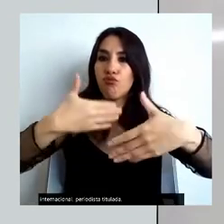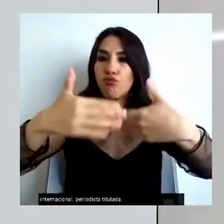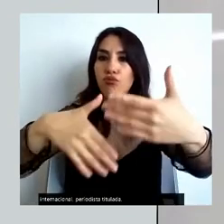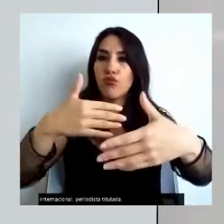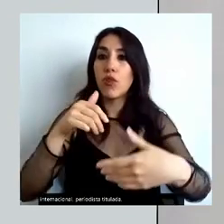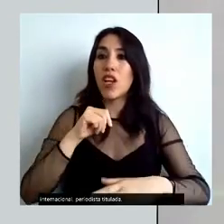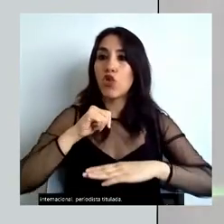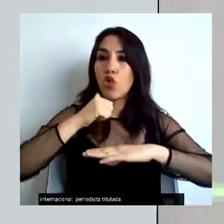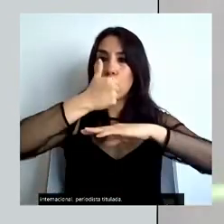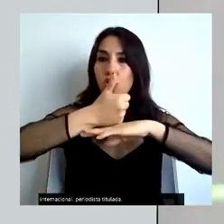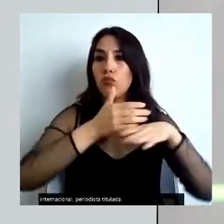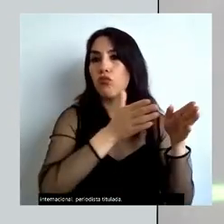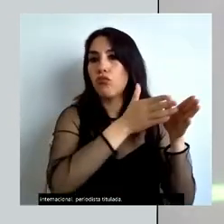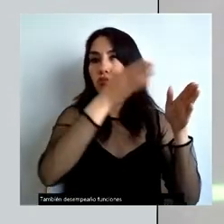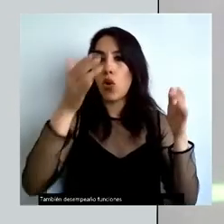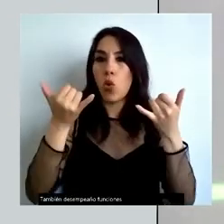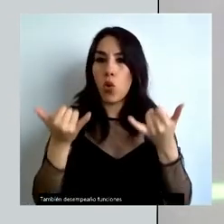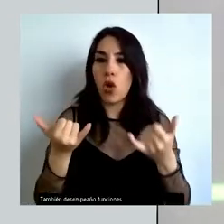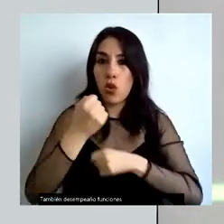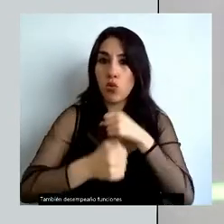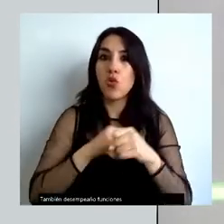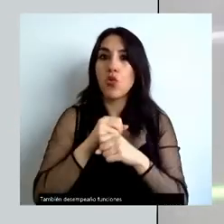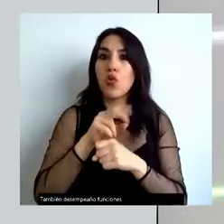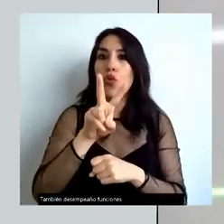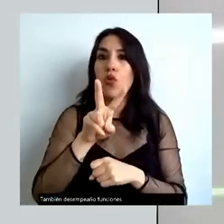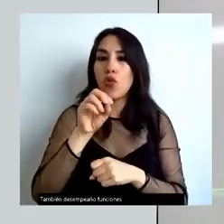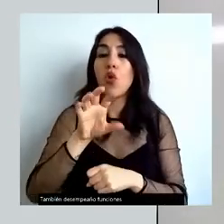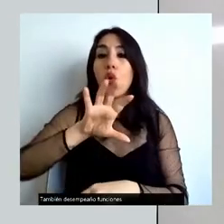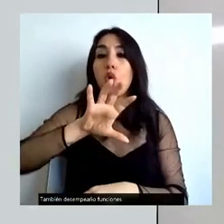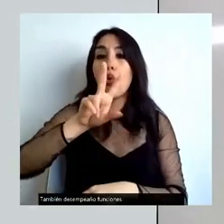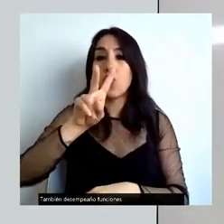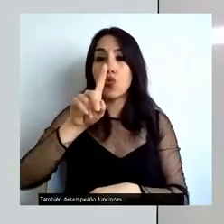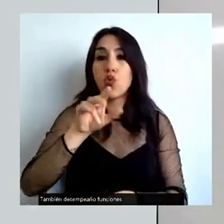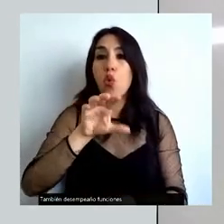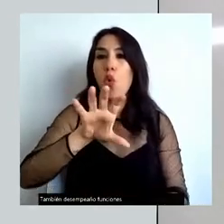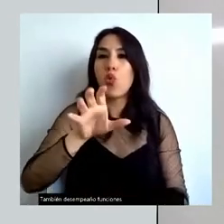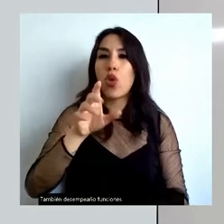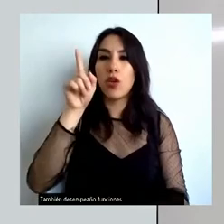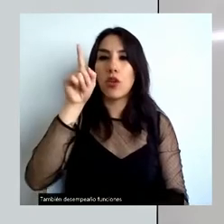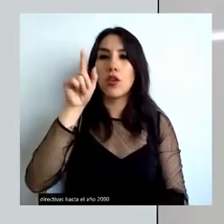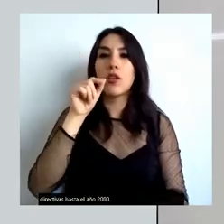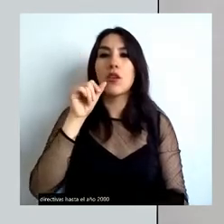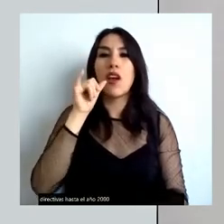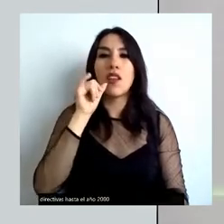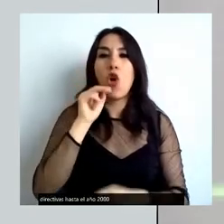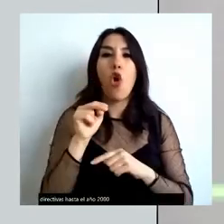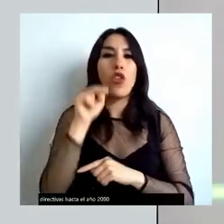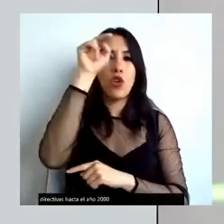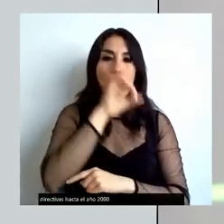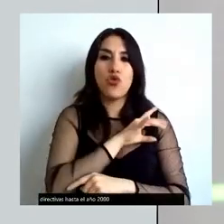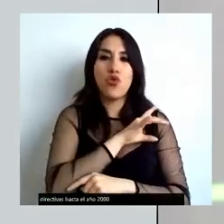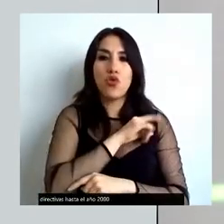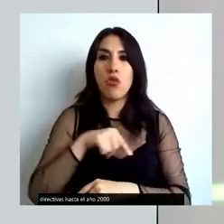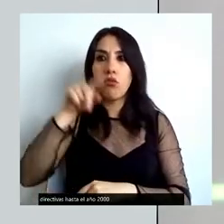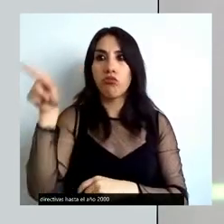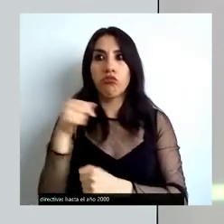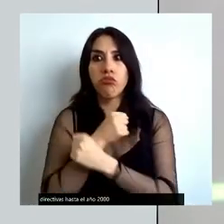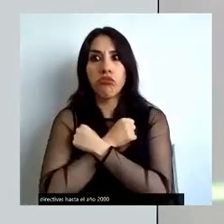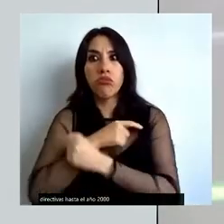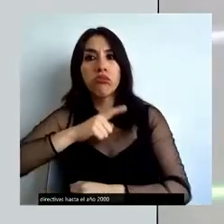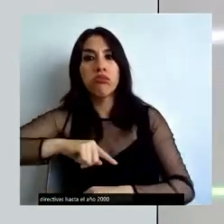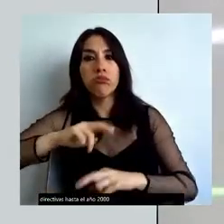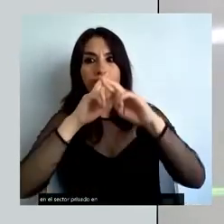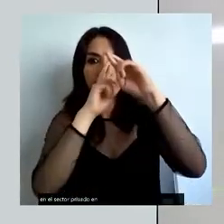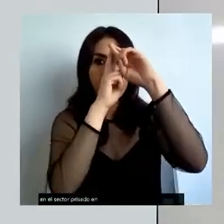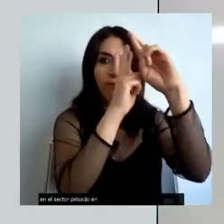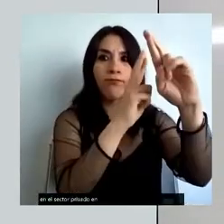Italia. Para nosotros es un verdadero honor contar con su presencia en esta conferencia por segundo año consecutivo